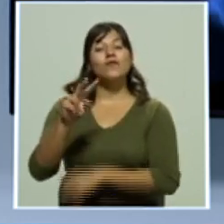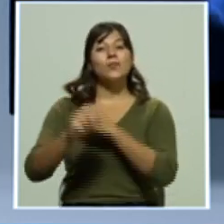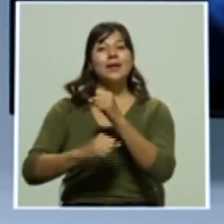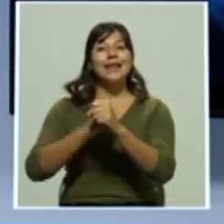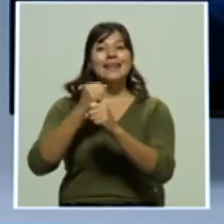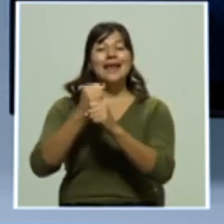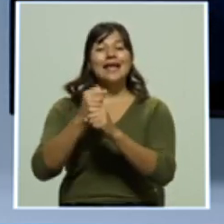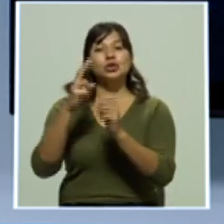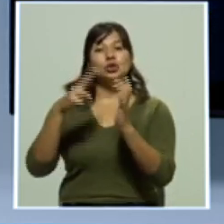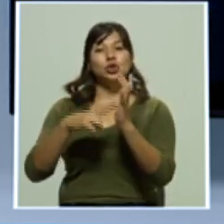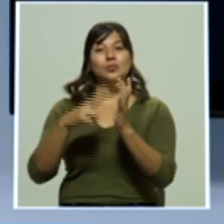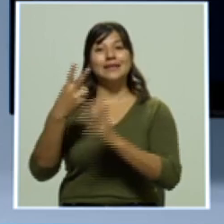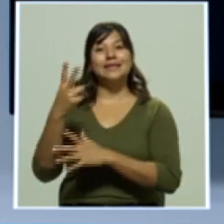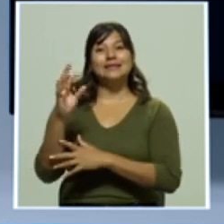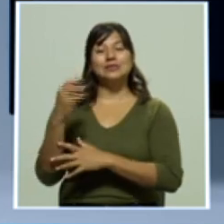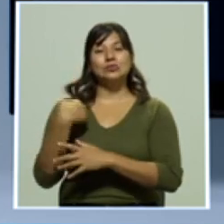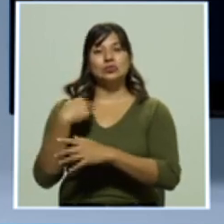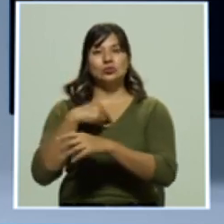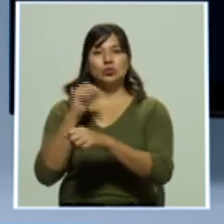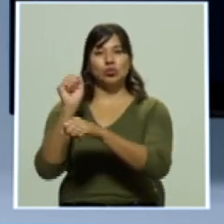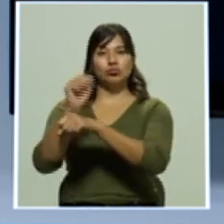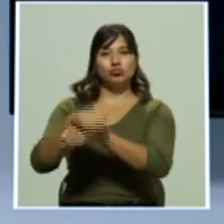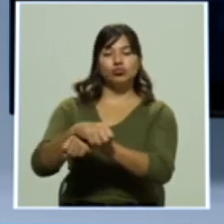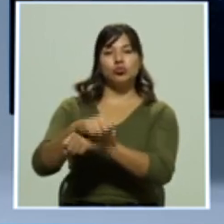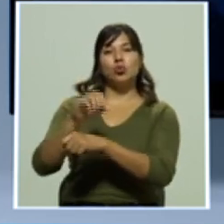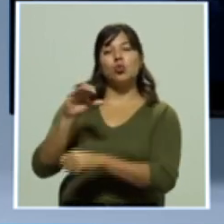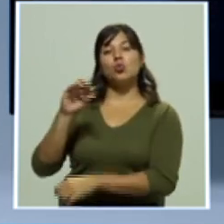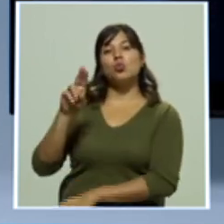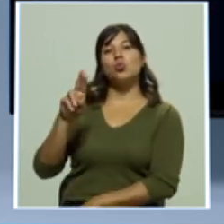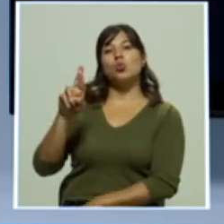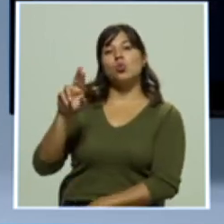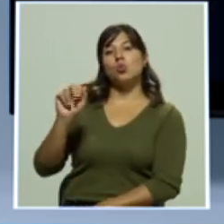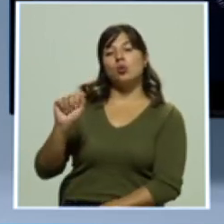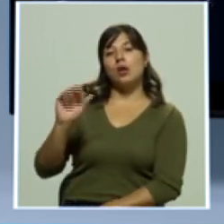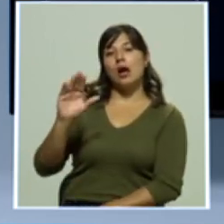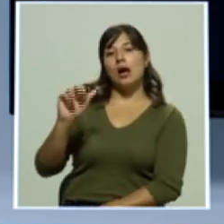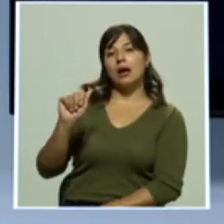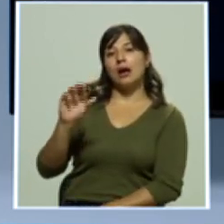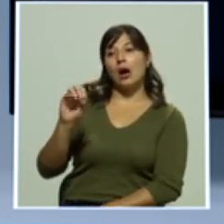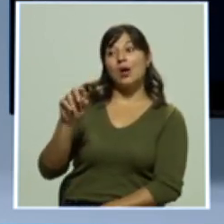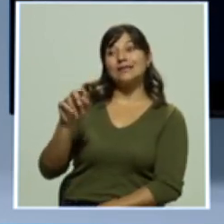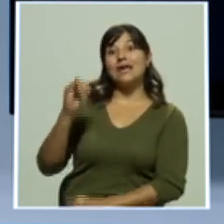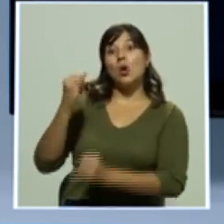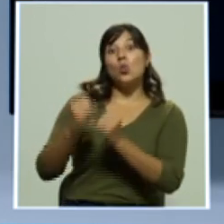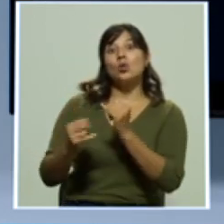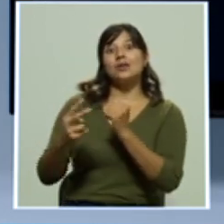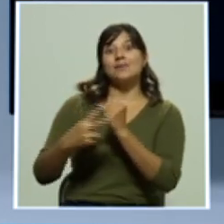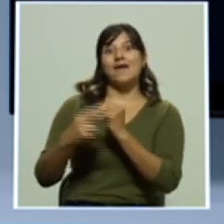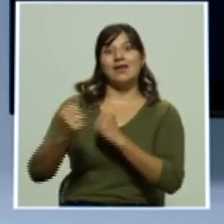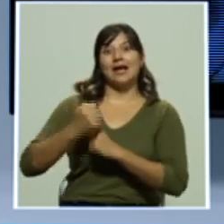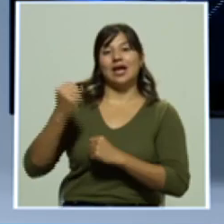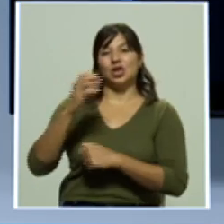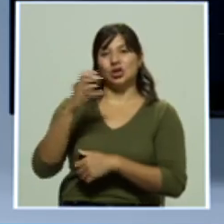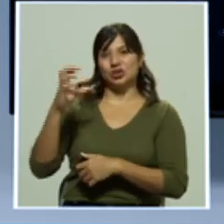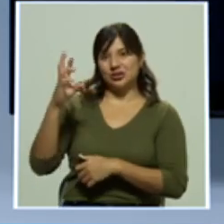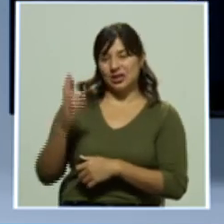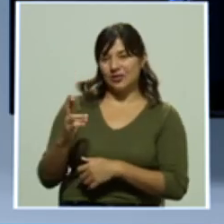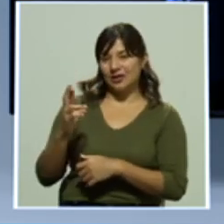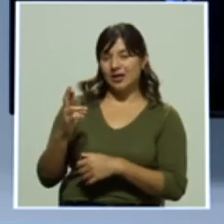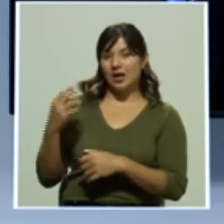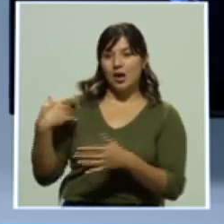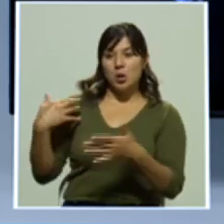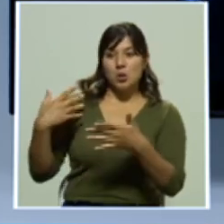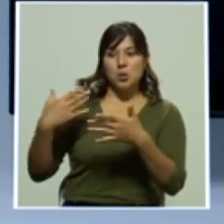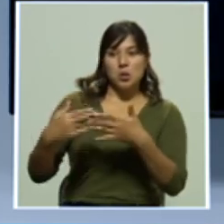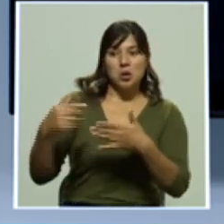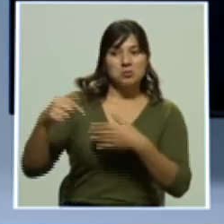derrotamos a Curazao en la Liga de Naciones de la CONCACAF. Fue el último triunfo de la selección. Ahora bien, hubo un paronazo,